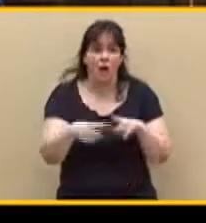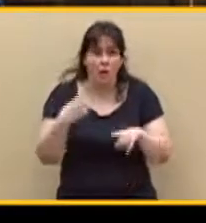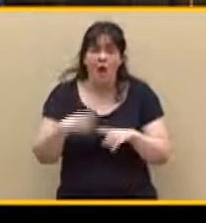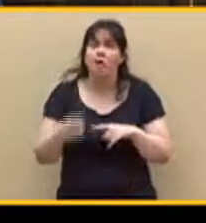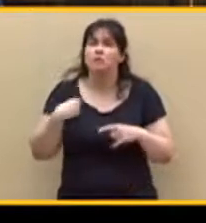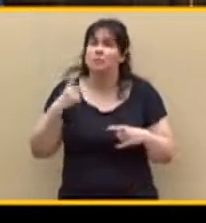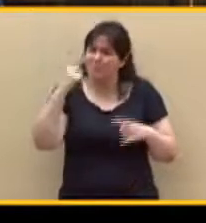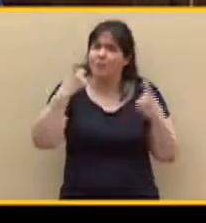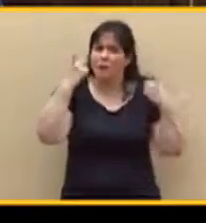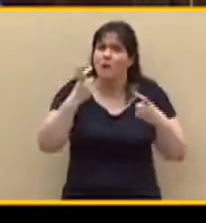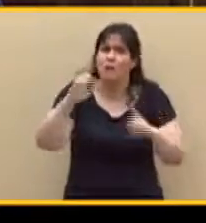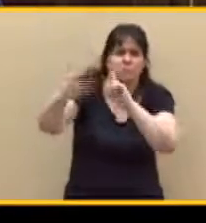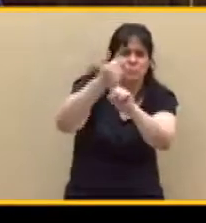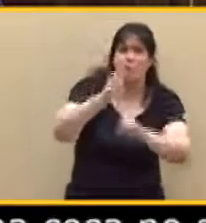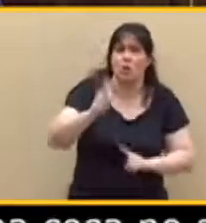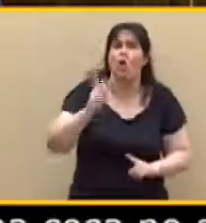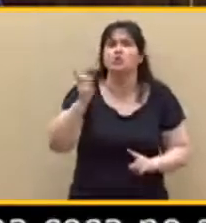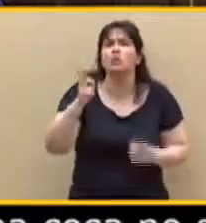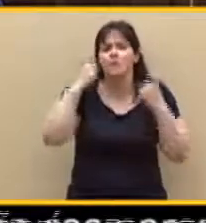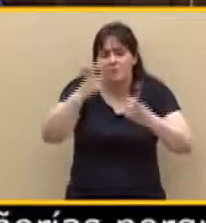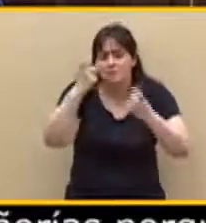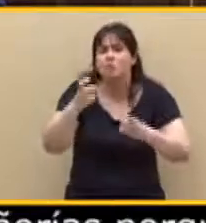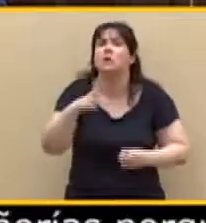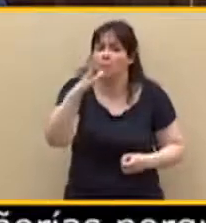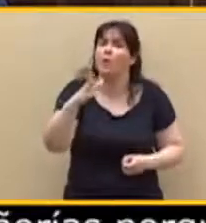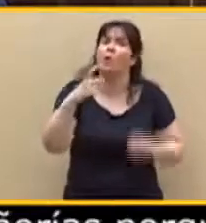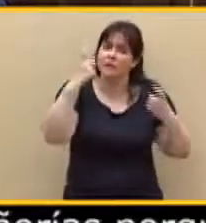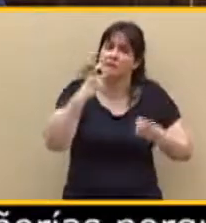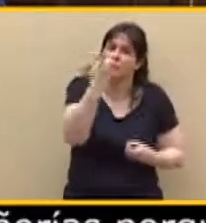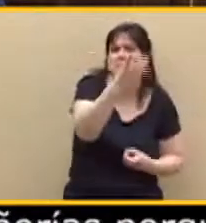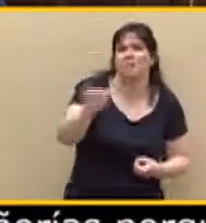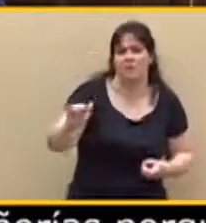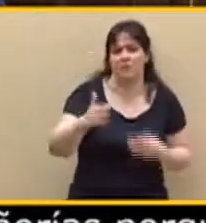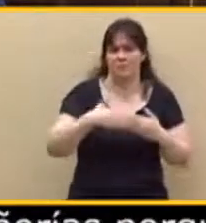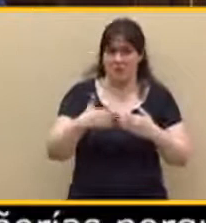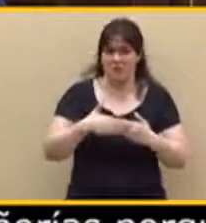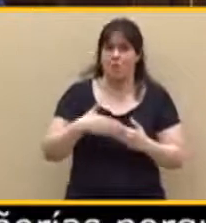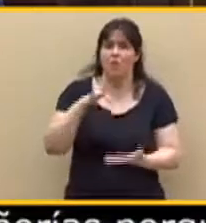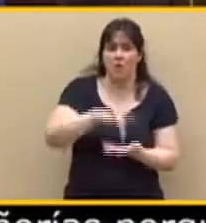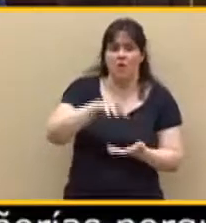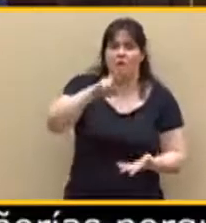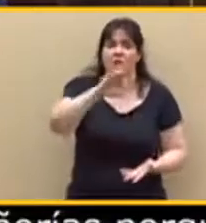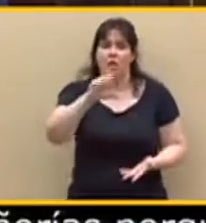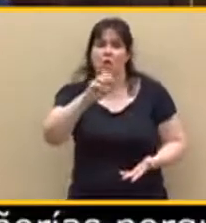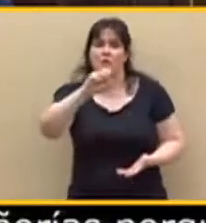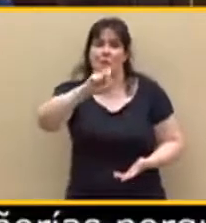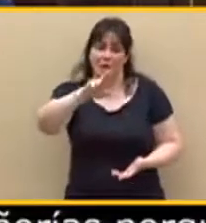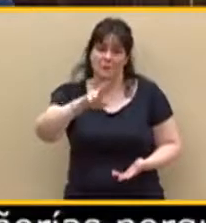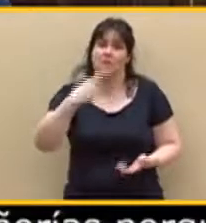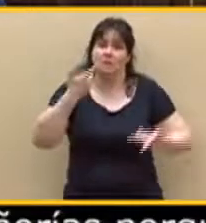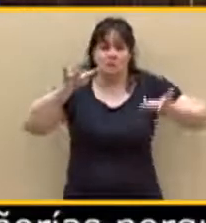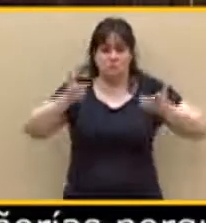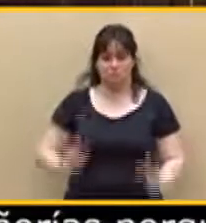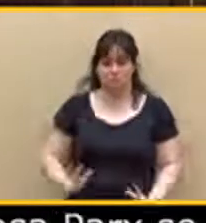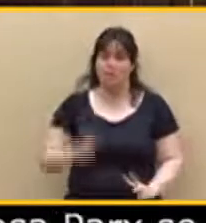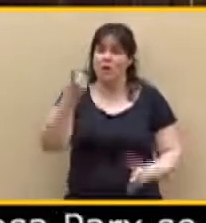se consigue, señorías, porque se ha intentado una primera vez. El día que Rosa Parks se sentó en un asiento para hombres blancos,